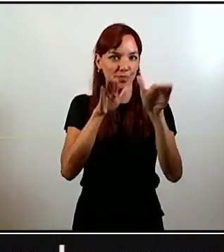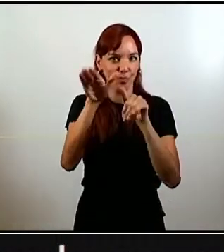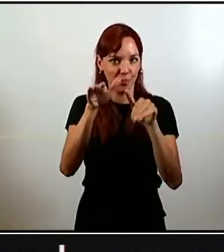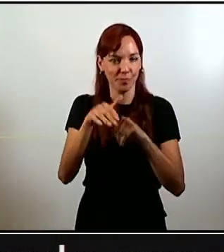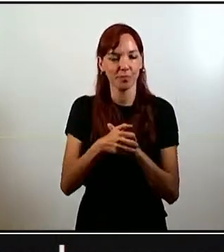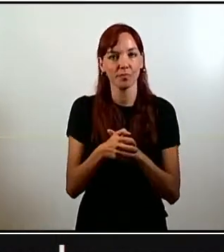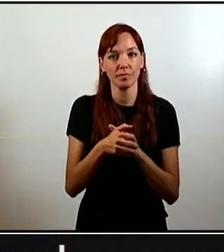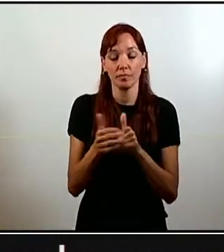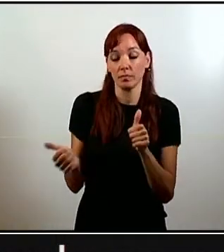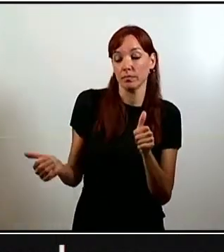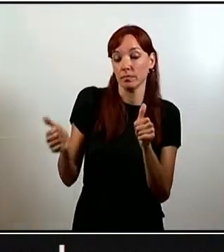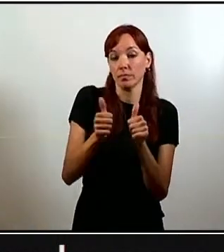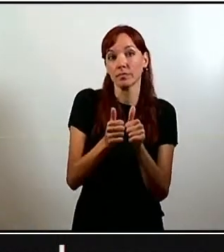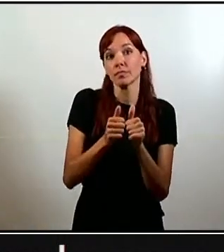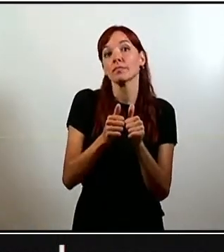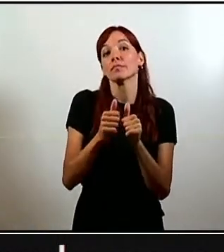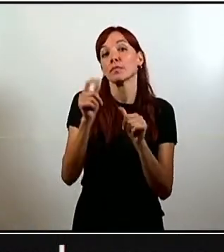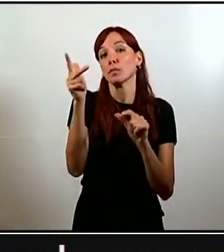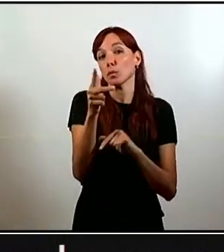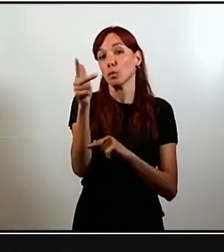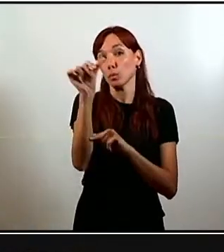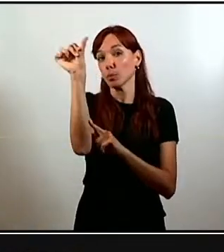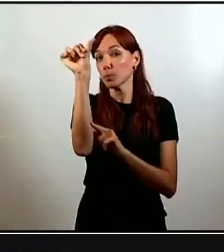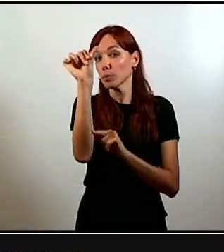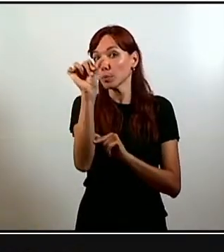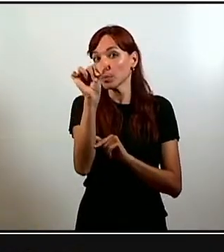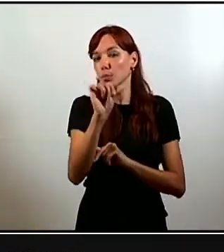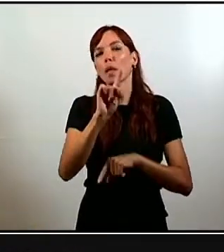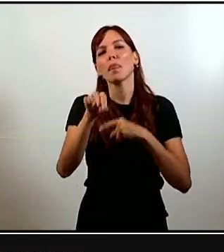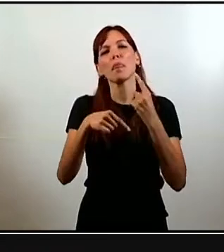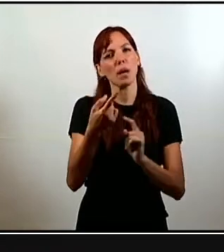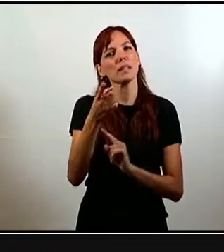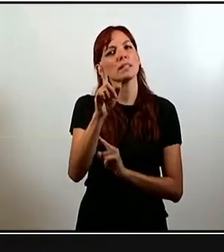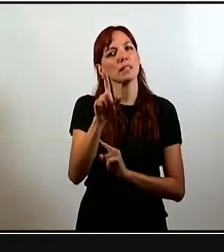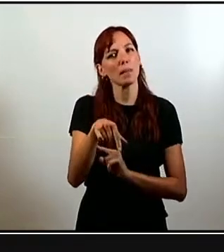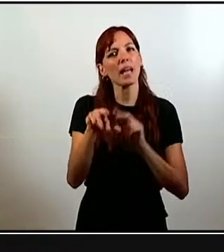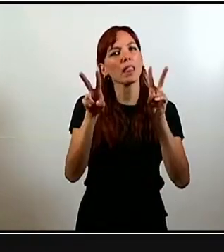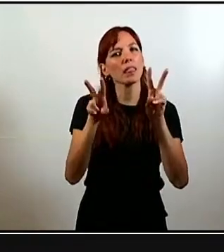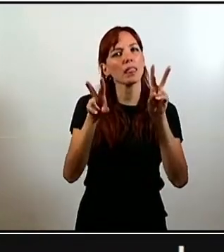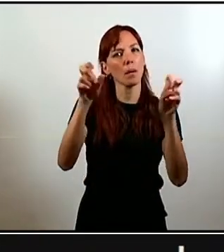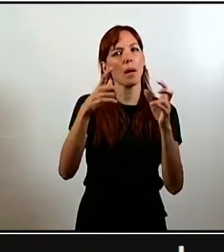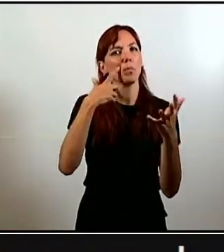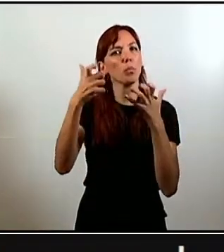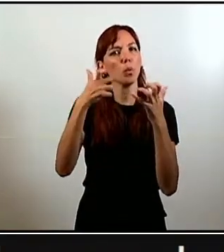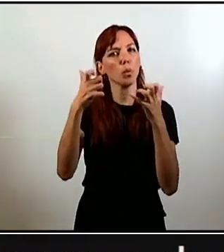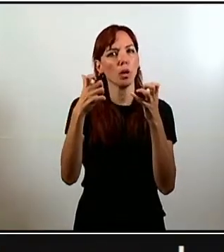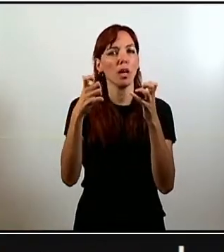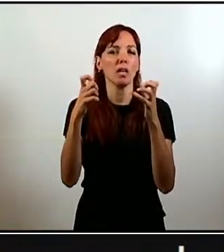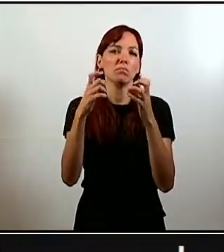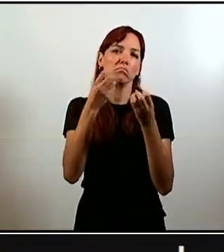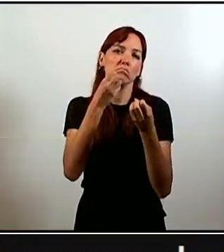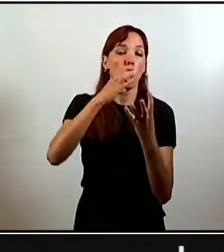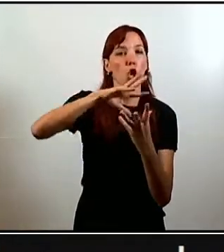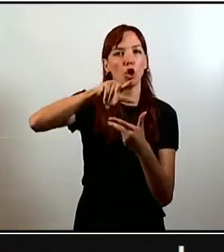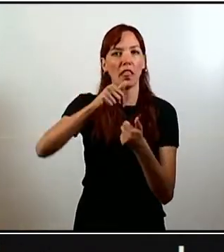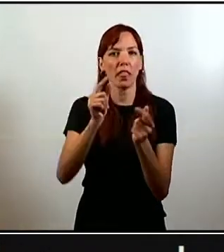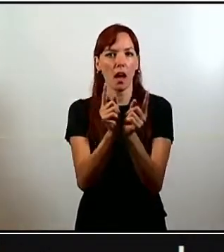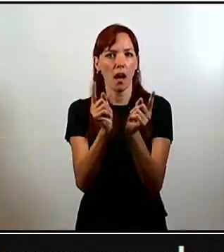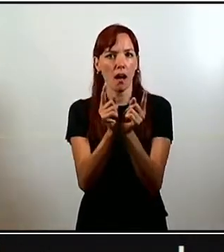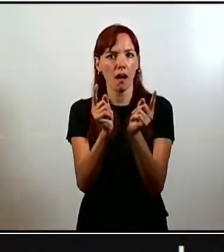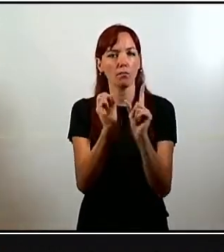subirán también a la web de la Junta de Extremadura todos aquellos asuntos en una reseña que hemos tratado en esta